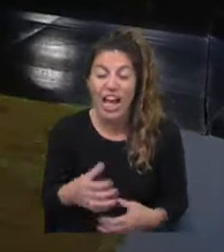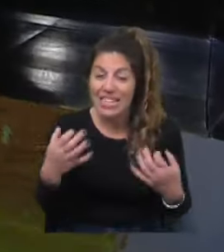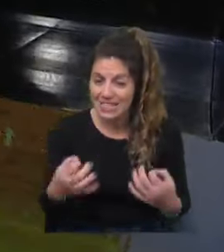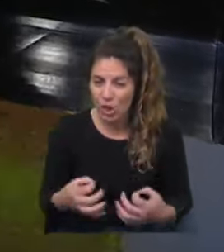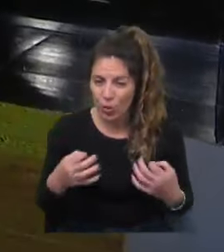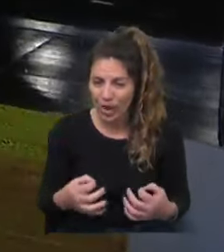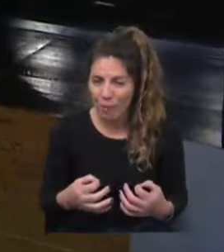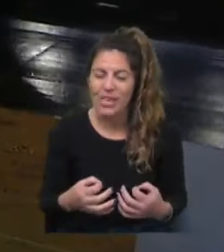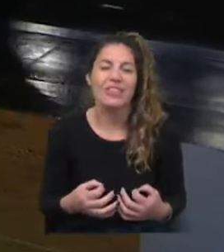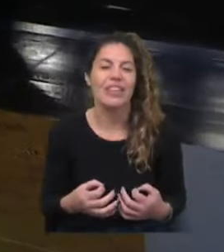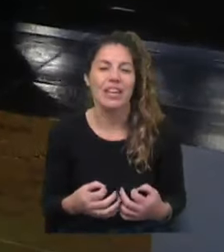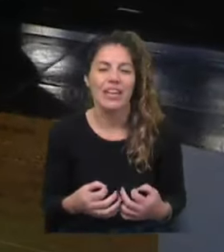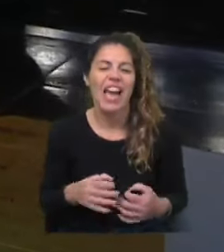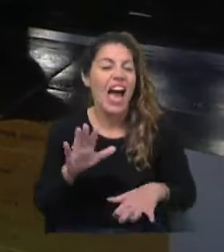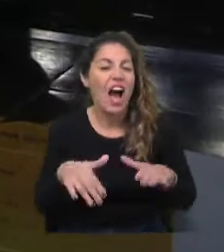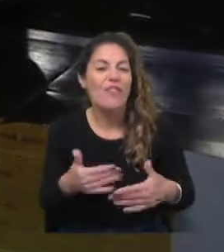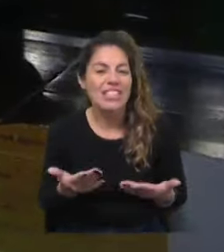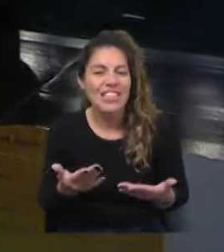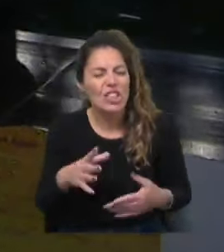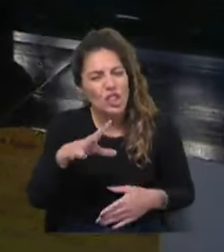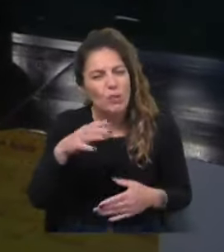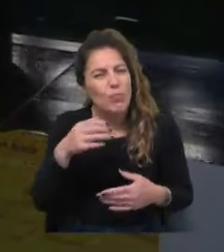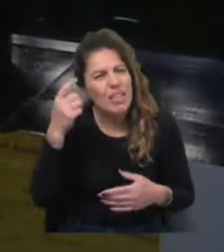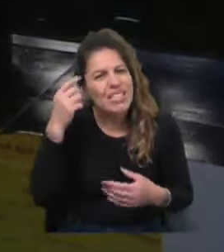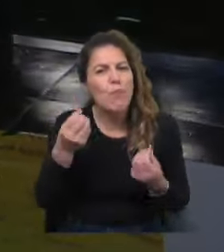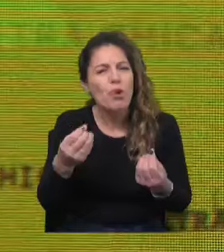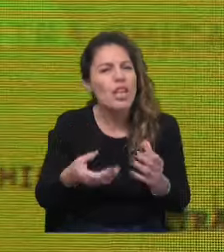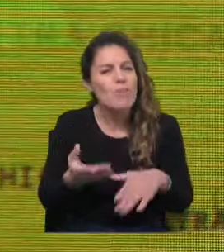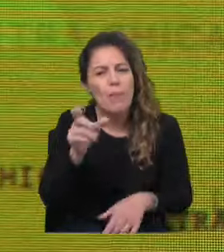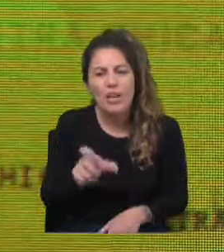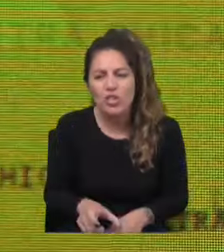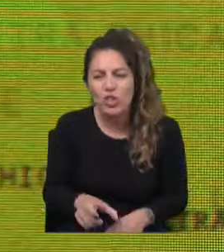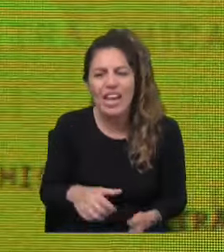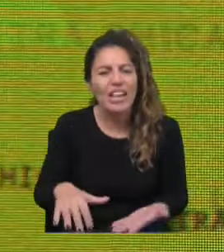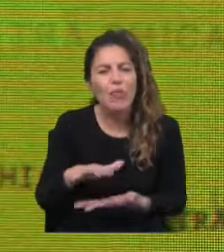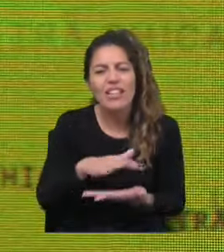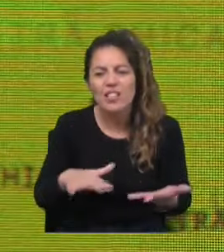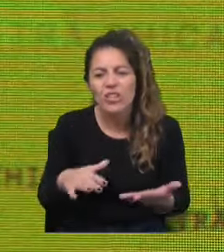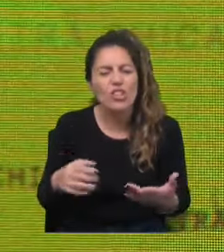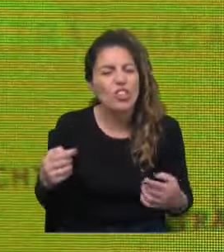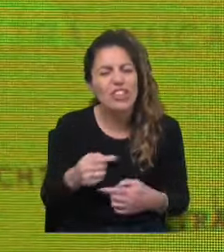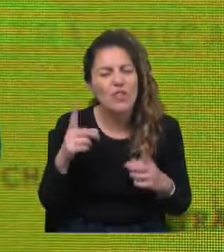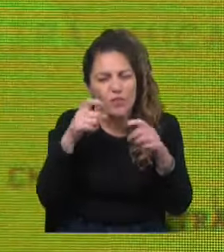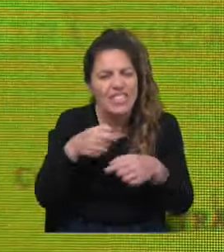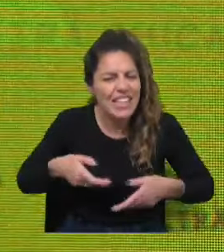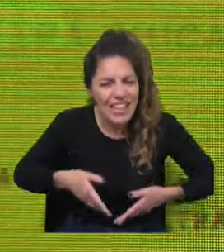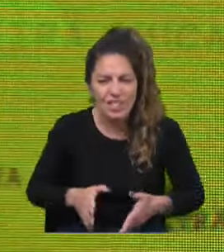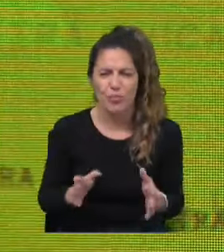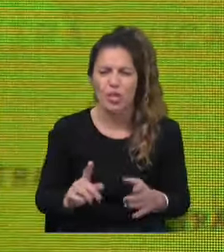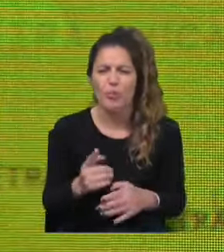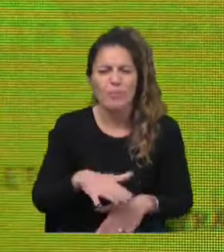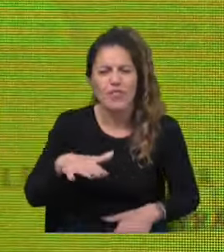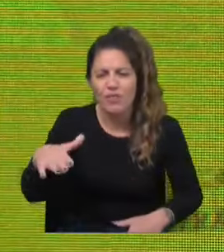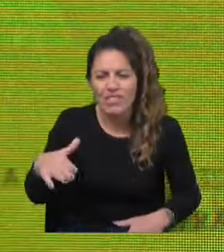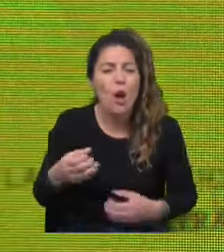seguramente... porque a veces incluso terminás pensando por qué no hay más gente que desde la situación adversa, desde el nacimiento, desde la primera